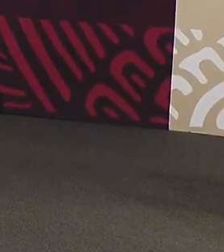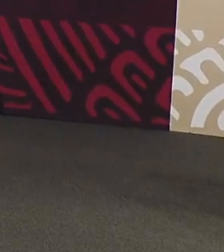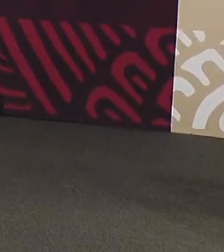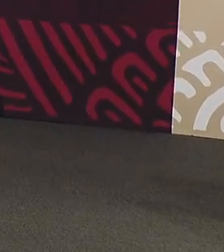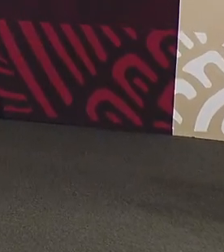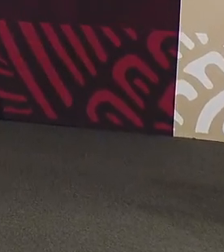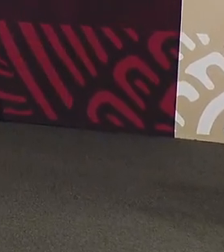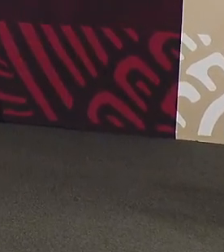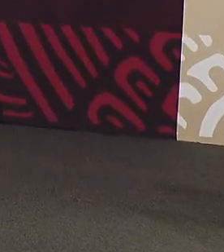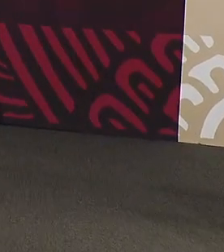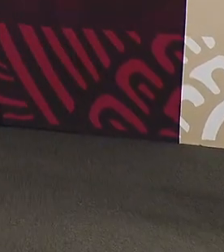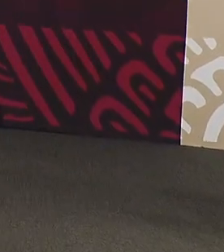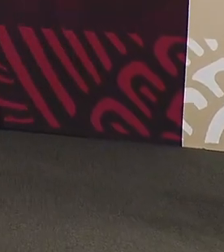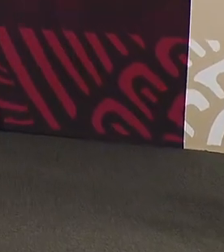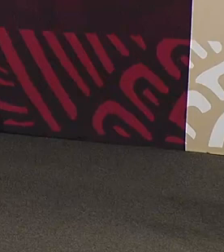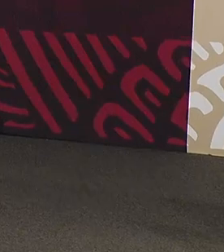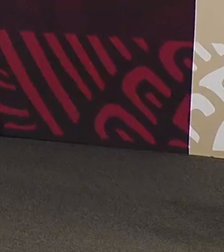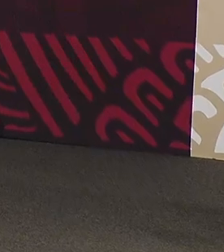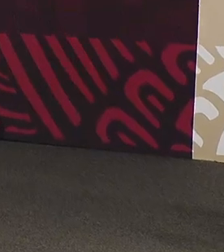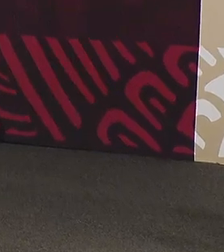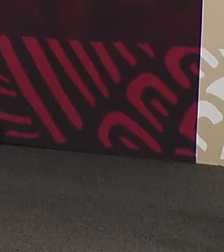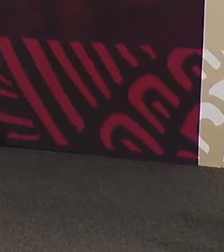Ya falta menos.